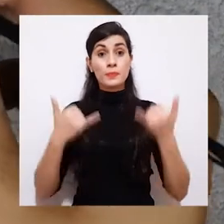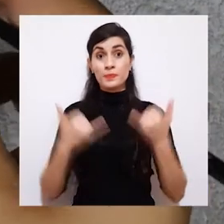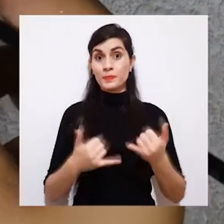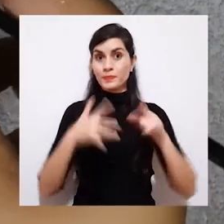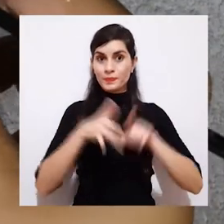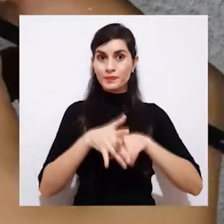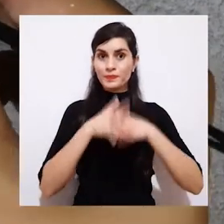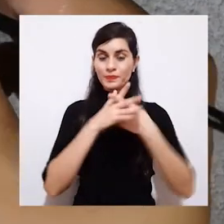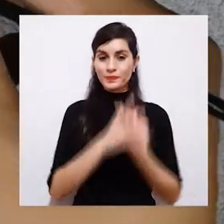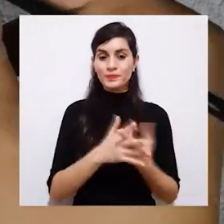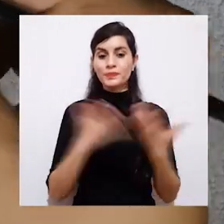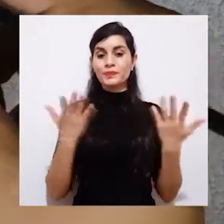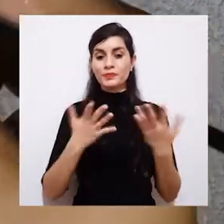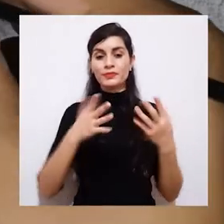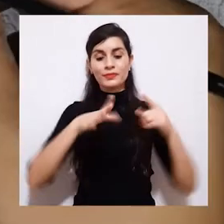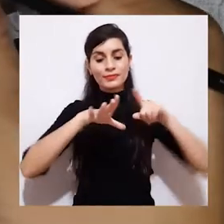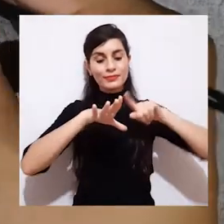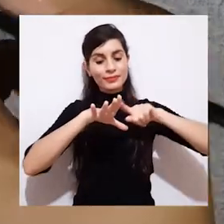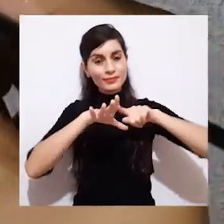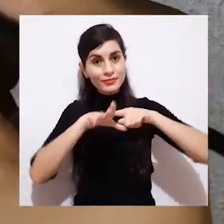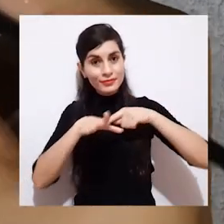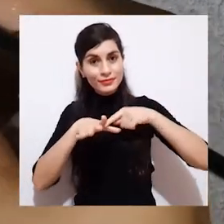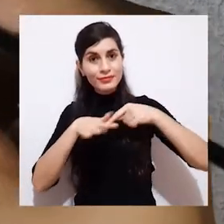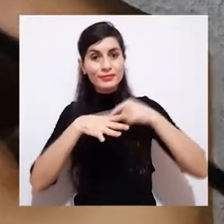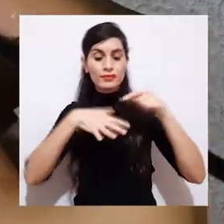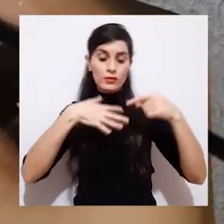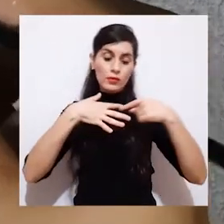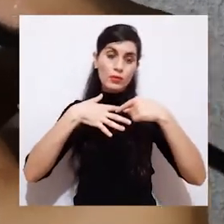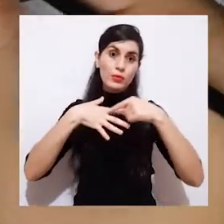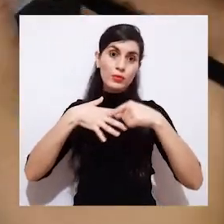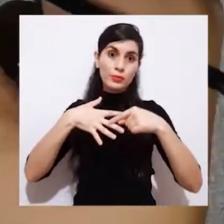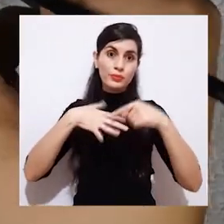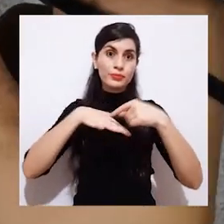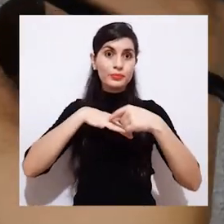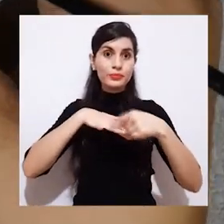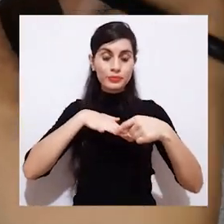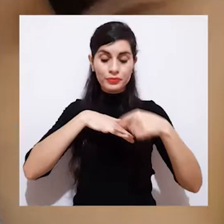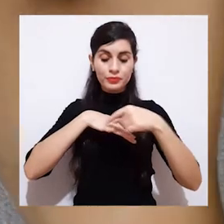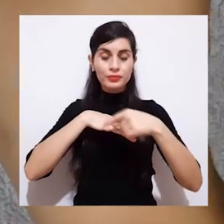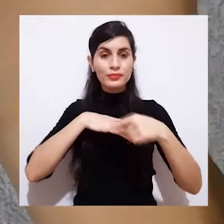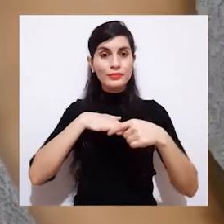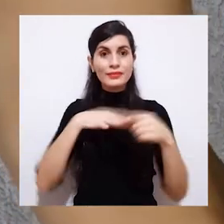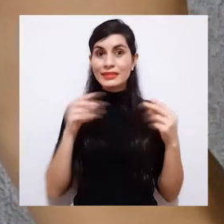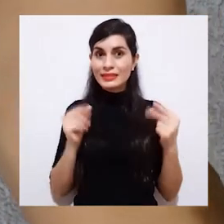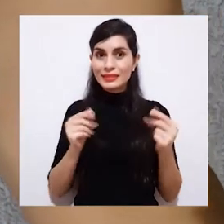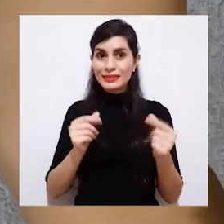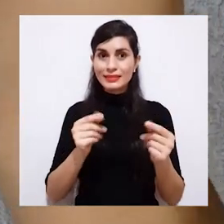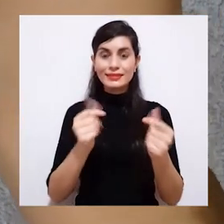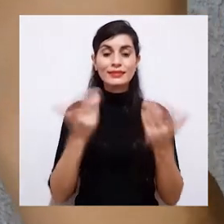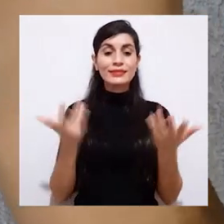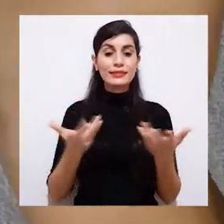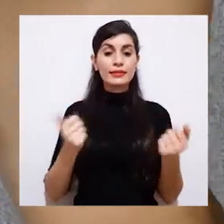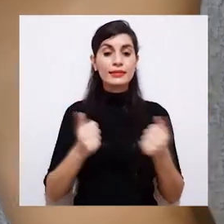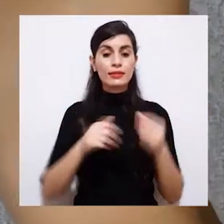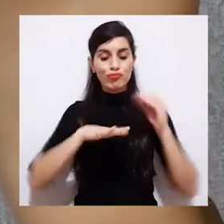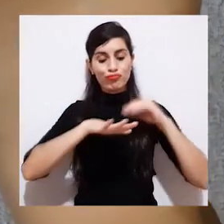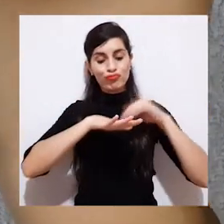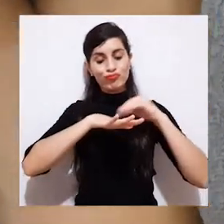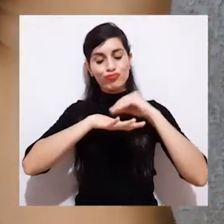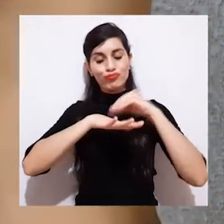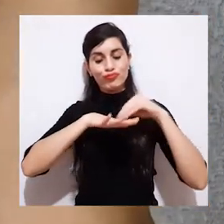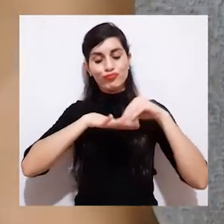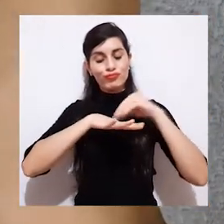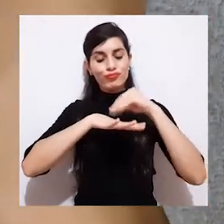Voy a comenzar a dar profundidad entre los dedos y los huecos con una base oscura y esto lo hago rápidamente sin ser muy precisa.